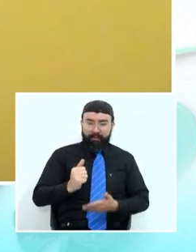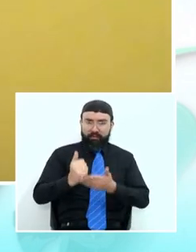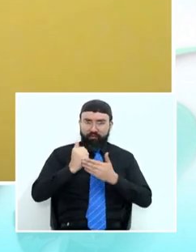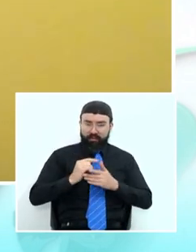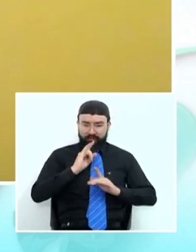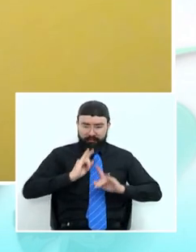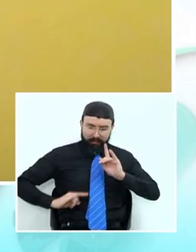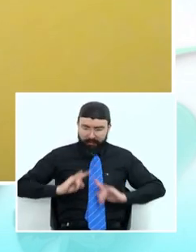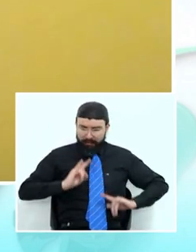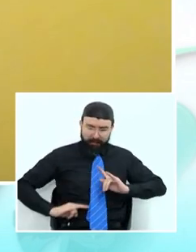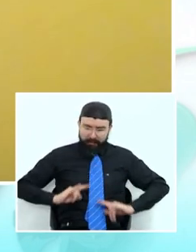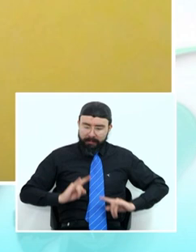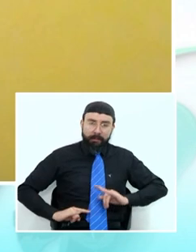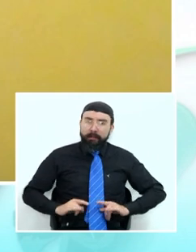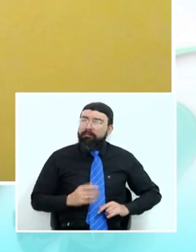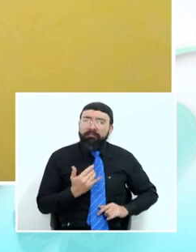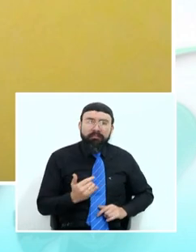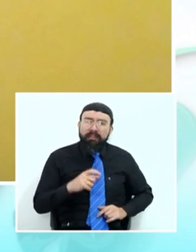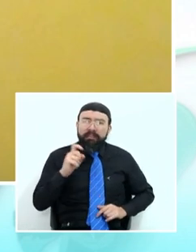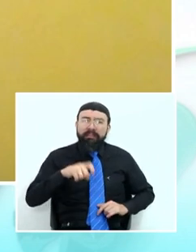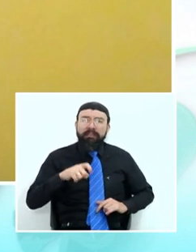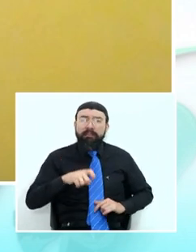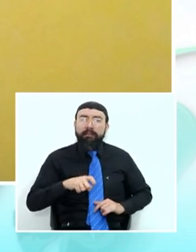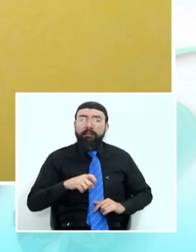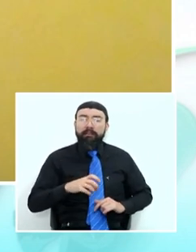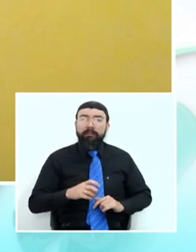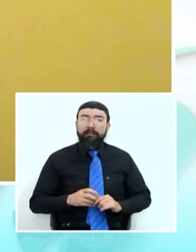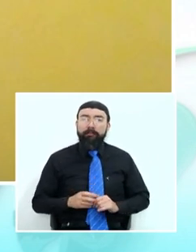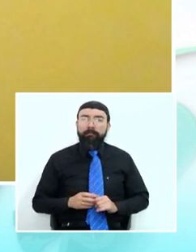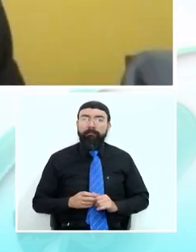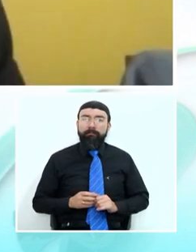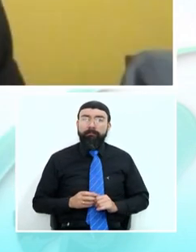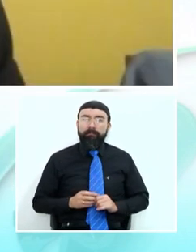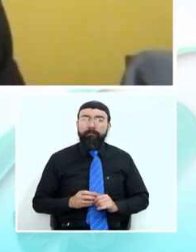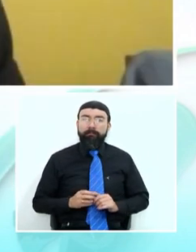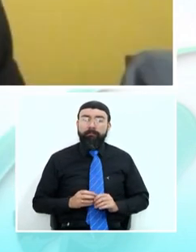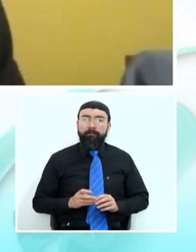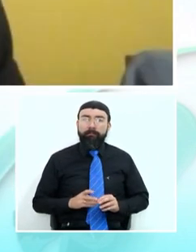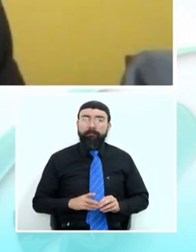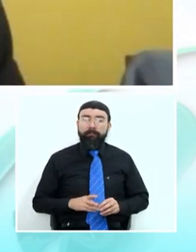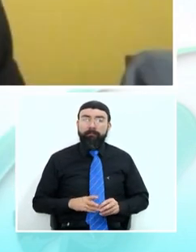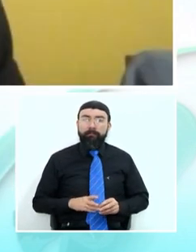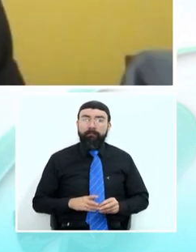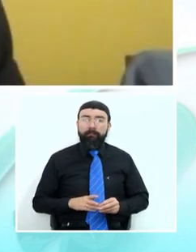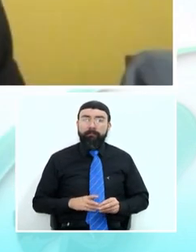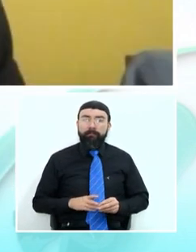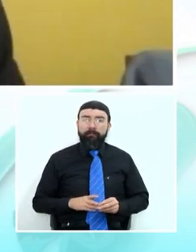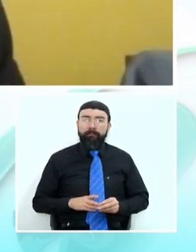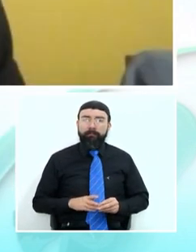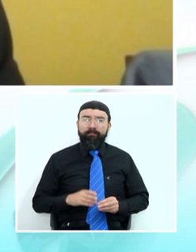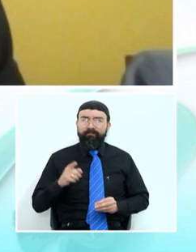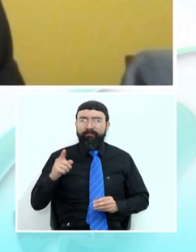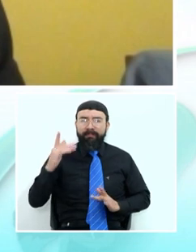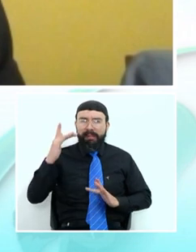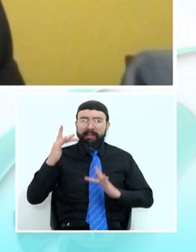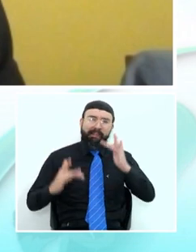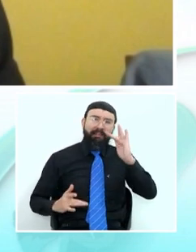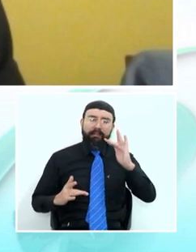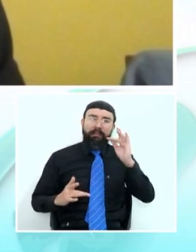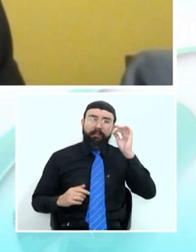organismo, hay que... Bueno, ahí se nos cayó un momentico la